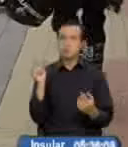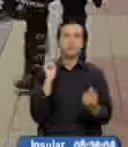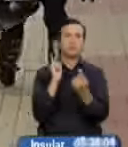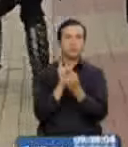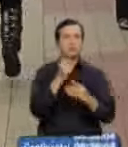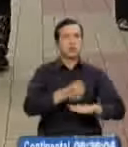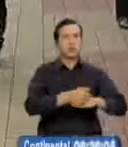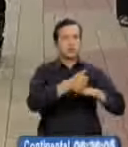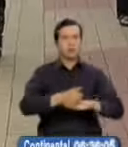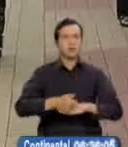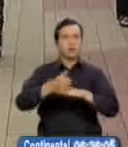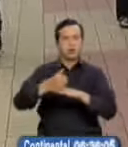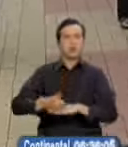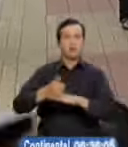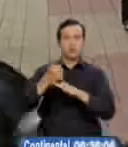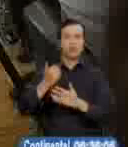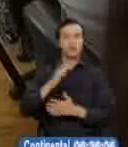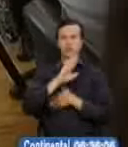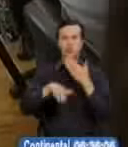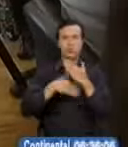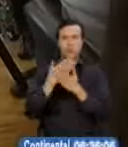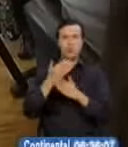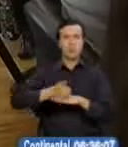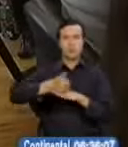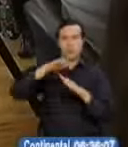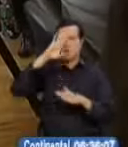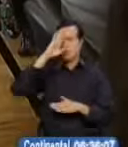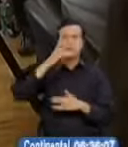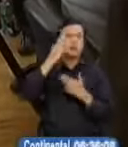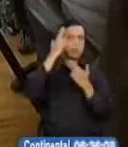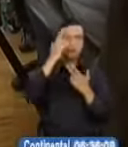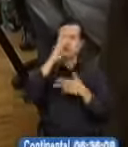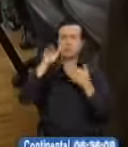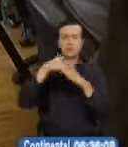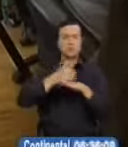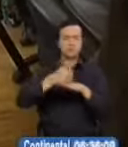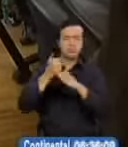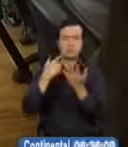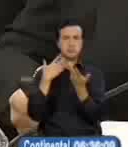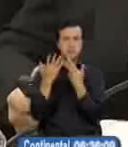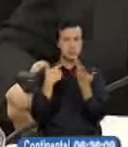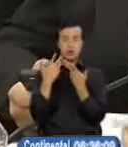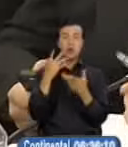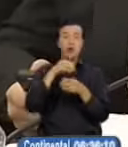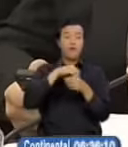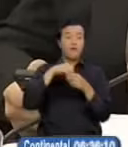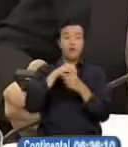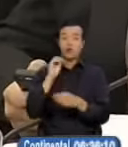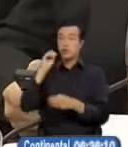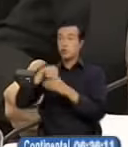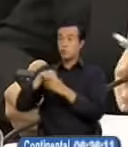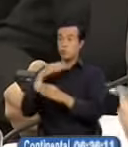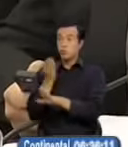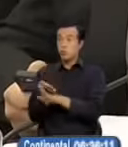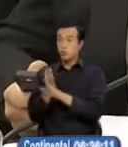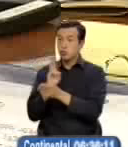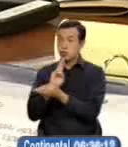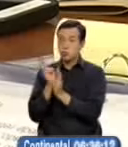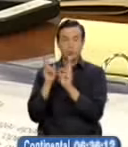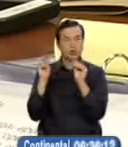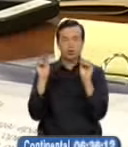Comando Conjunto y Comandante Policial. Allí se acordó que el tema del sistema de cesantías no se incluiría en la propuesta de